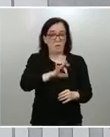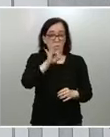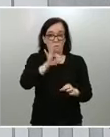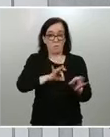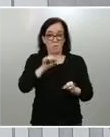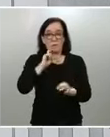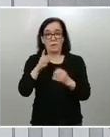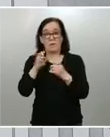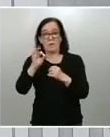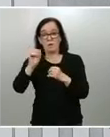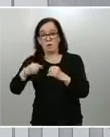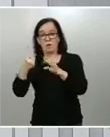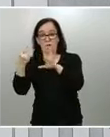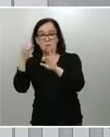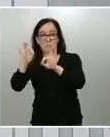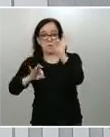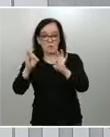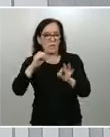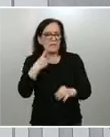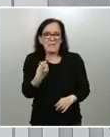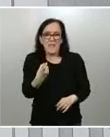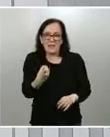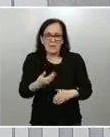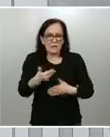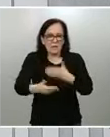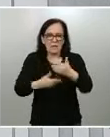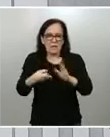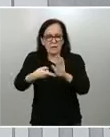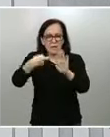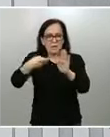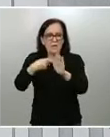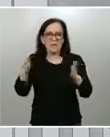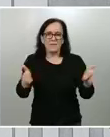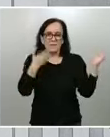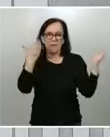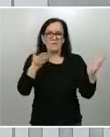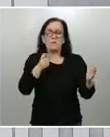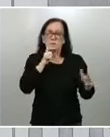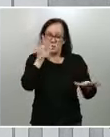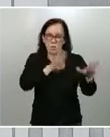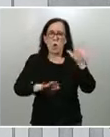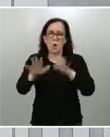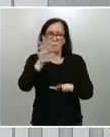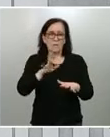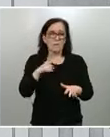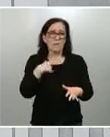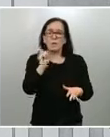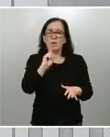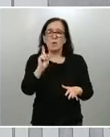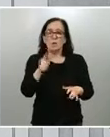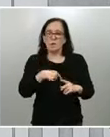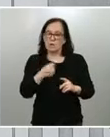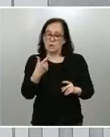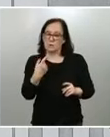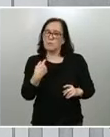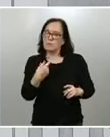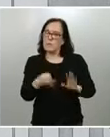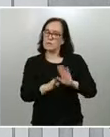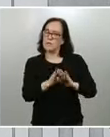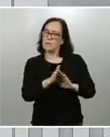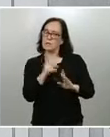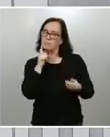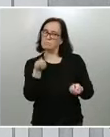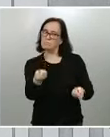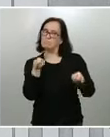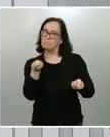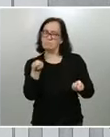imprescindible en la fase de escalada que es una fase muy compleja y en la que no hay que perderle el respeto al virus en absoluto por tanto es